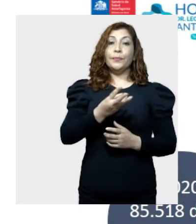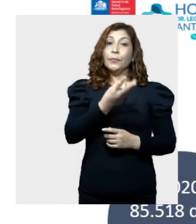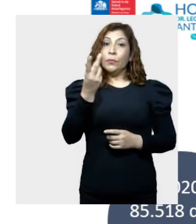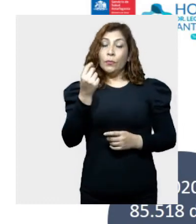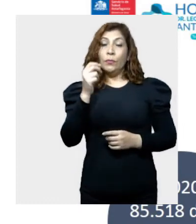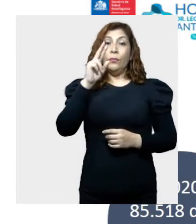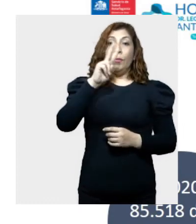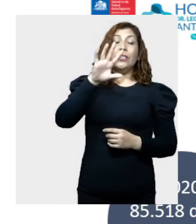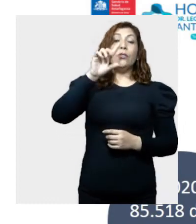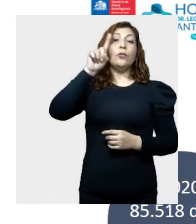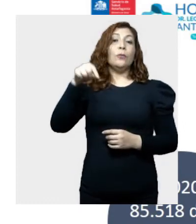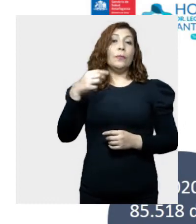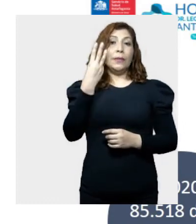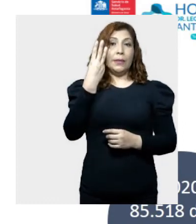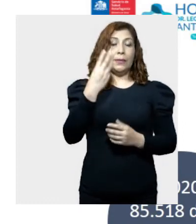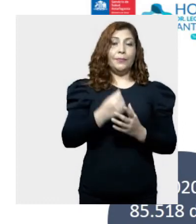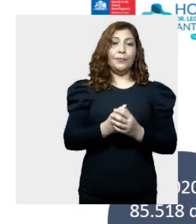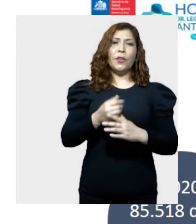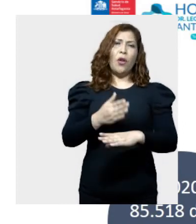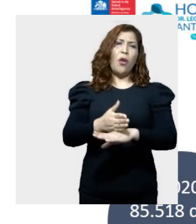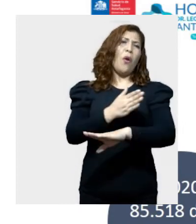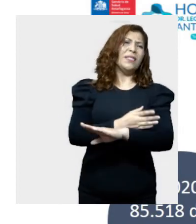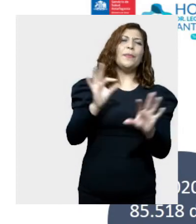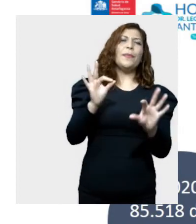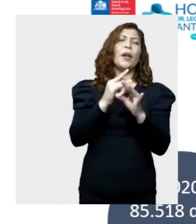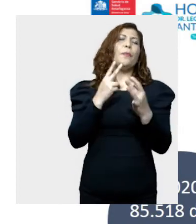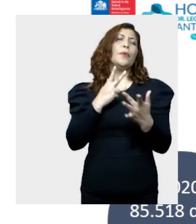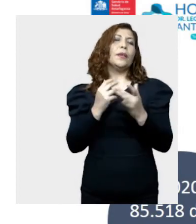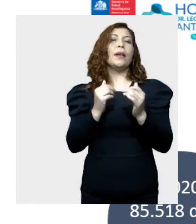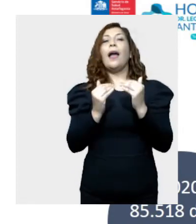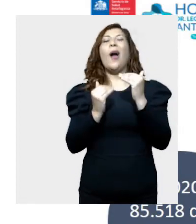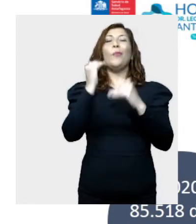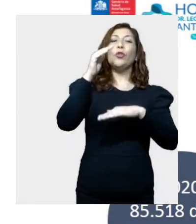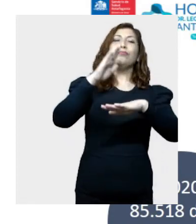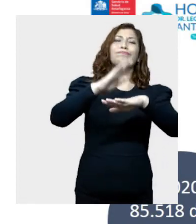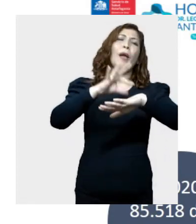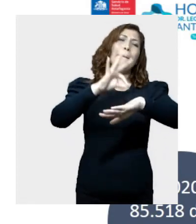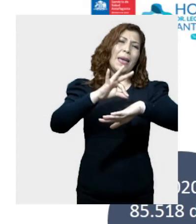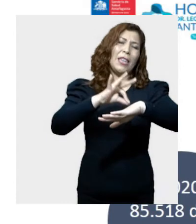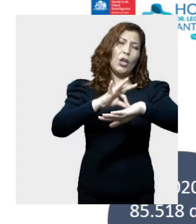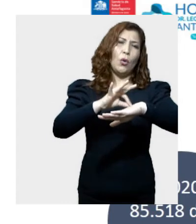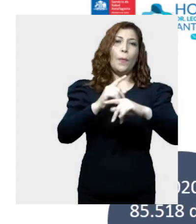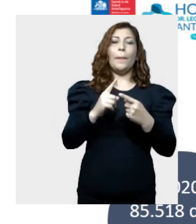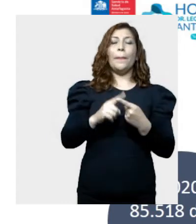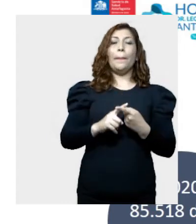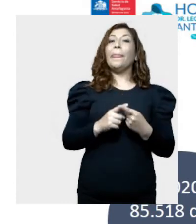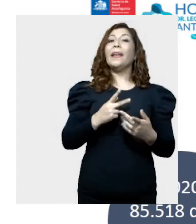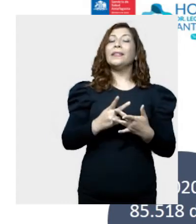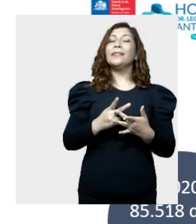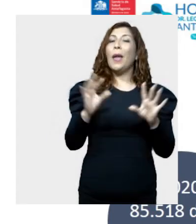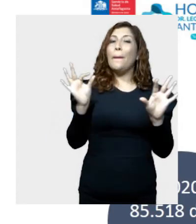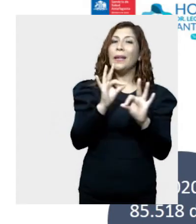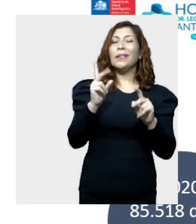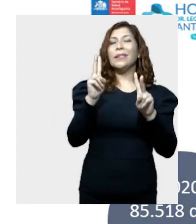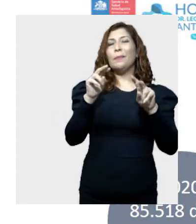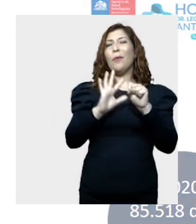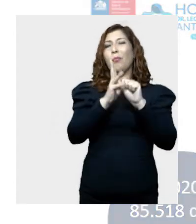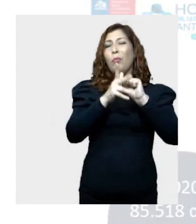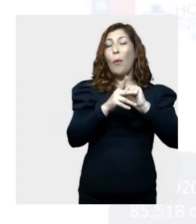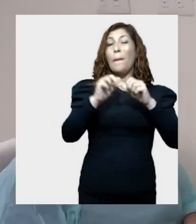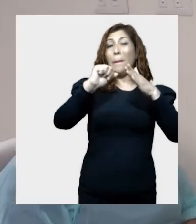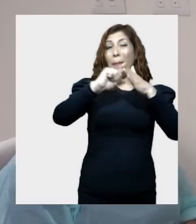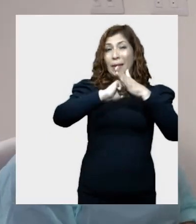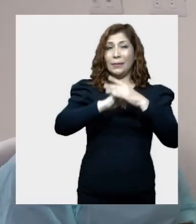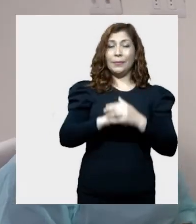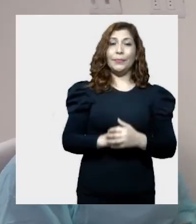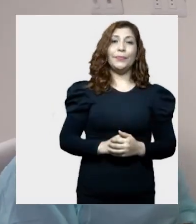de 25,3. Lo anterior se explica por un aumento de licencias médicas curativas, fenómeno que se explica por la pandemia de